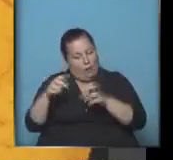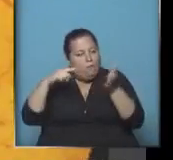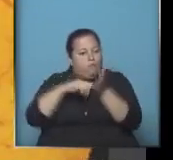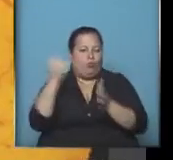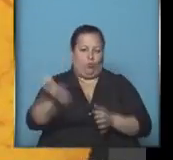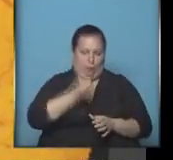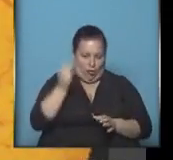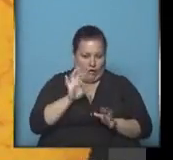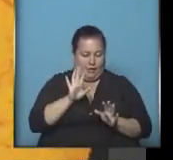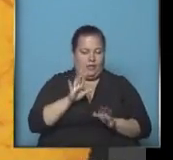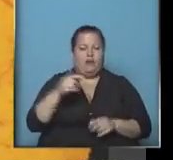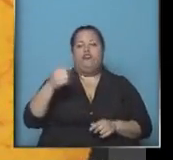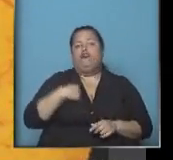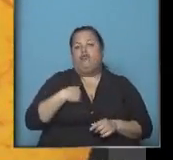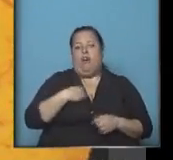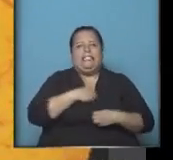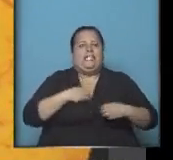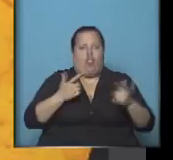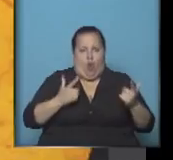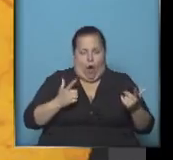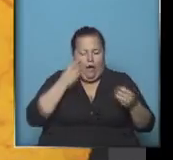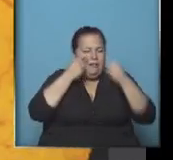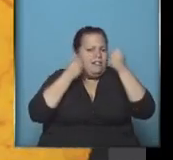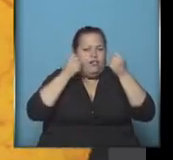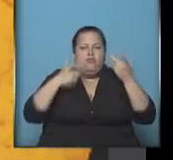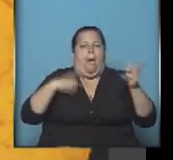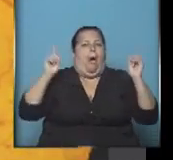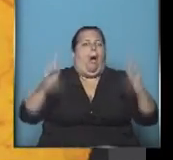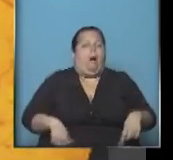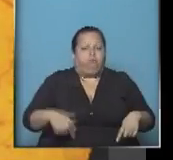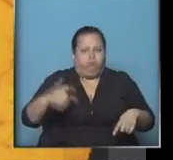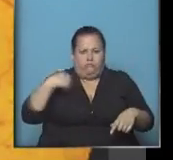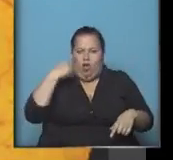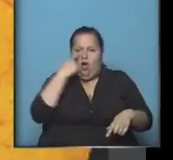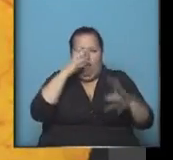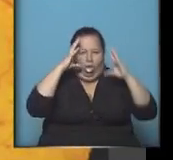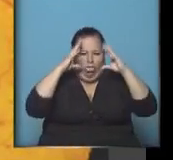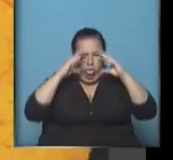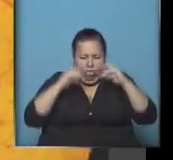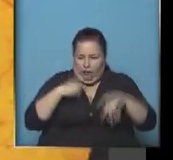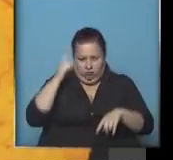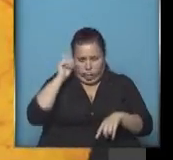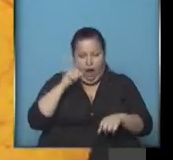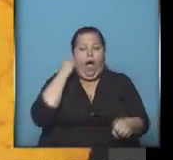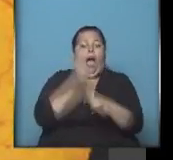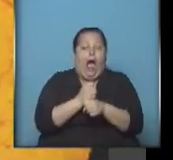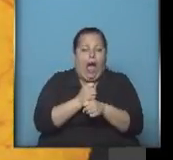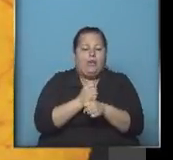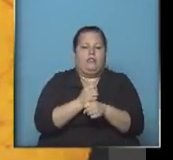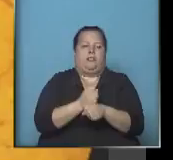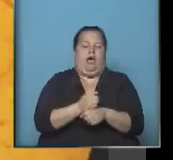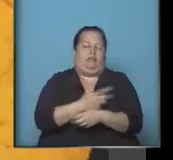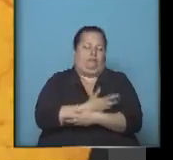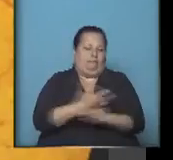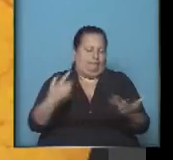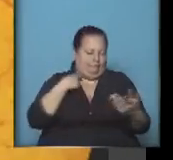fundamental yo no tengo síntomas no tengo noción de que mi visión se está deteriorando hasta tanto llega a un estadio